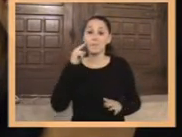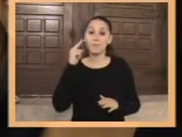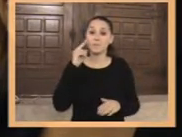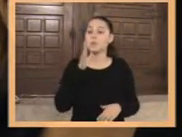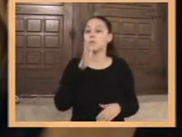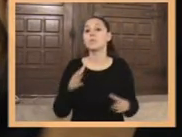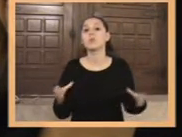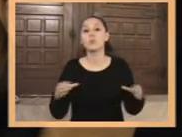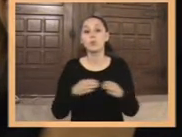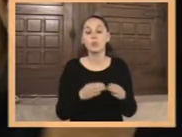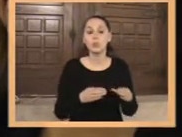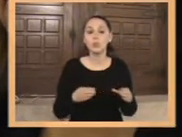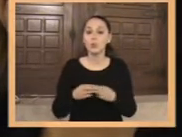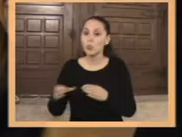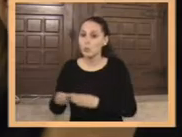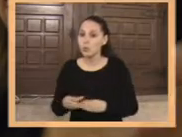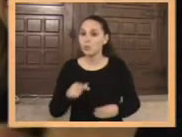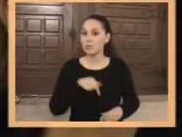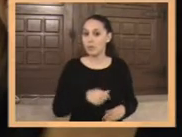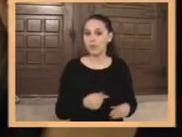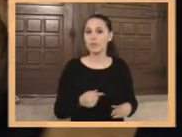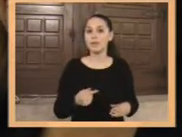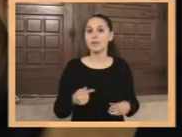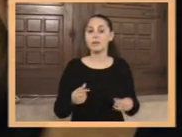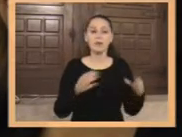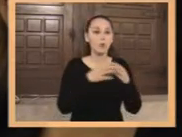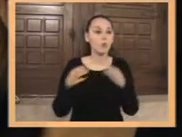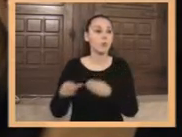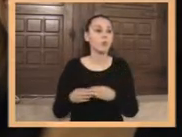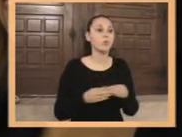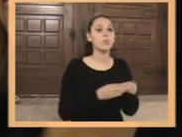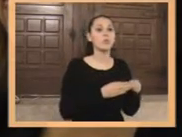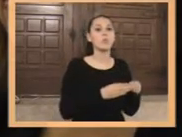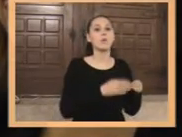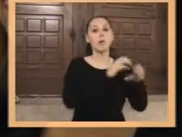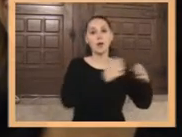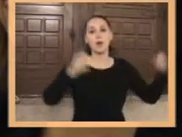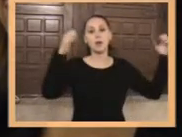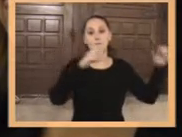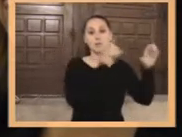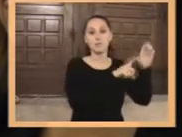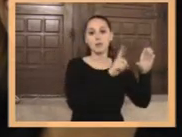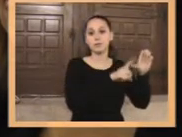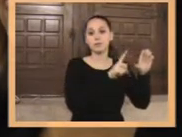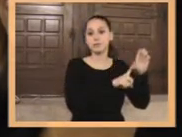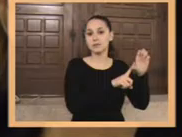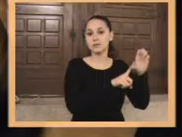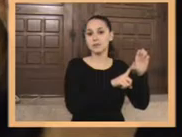autonómicos y a los diputados, a las diputadas de la Asamblea de Extremadura, que pertenecen precisamente al entorno de